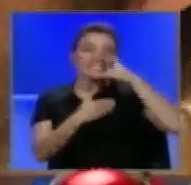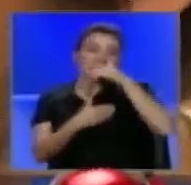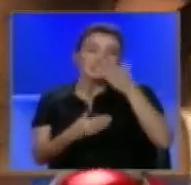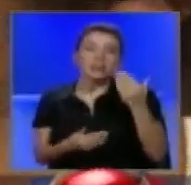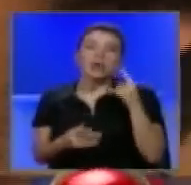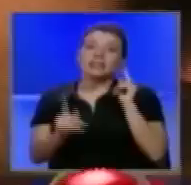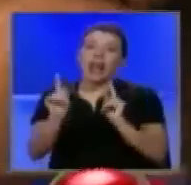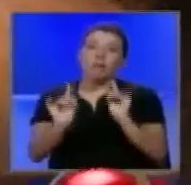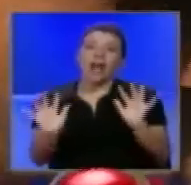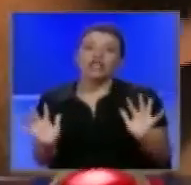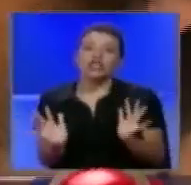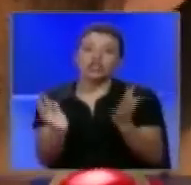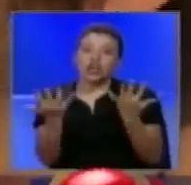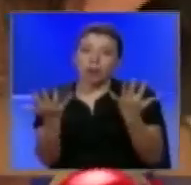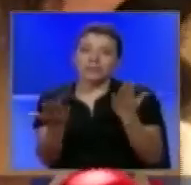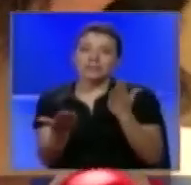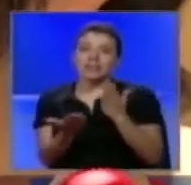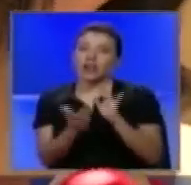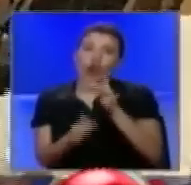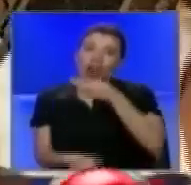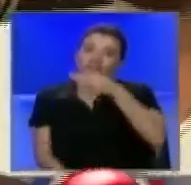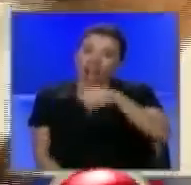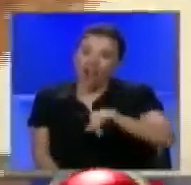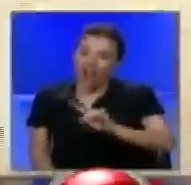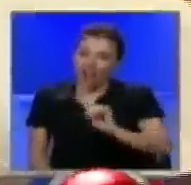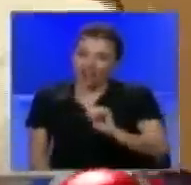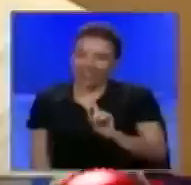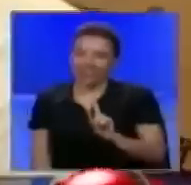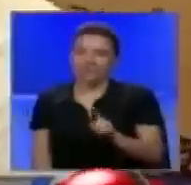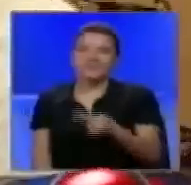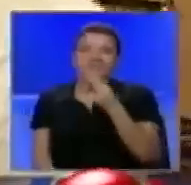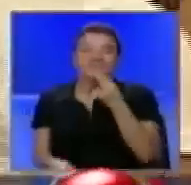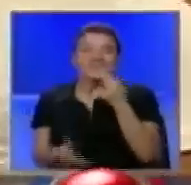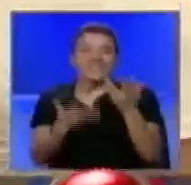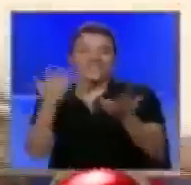algunas sorpresitas por ahí que no se las vamos a contar. Así